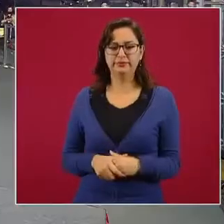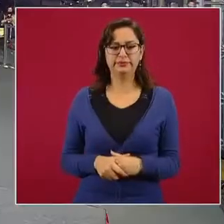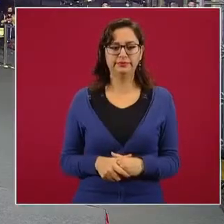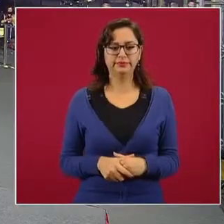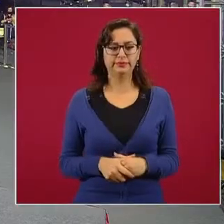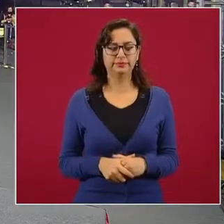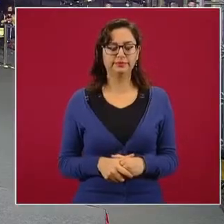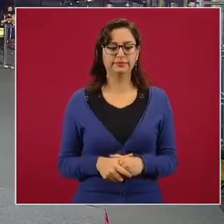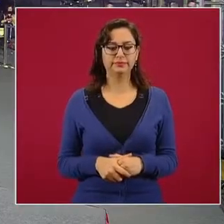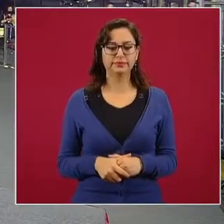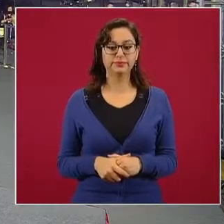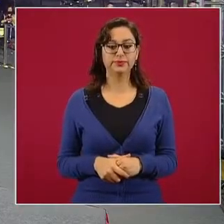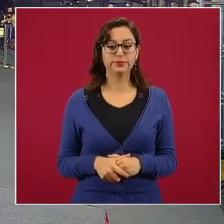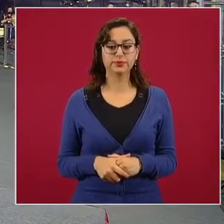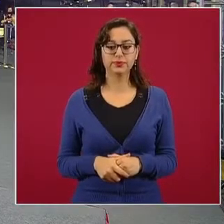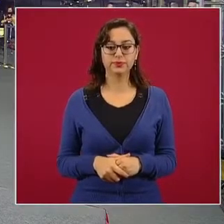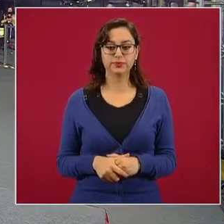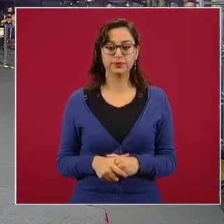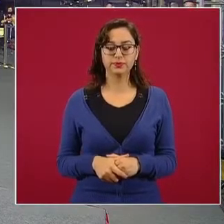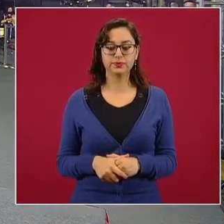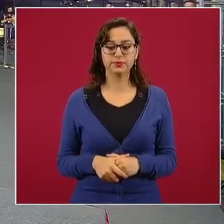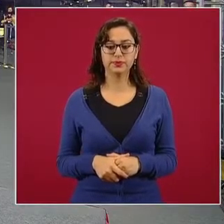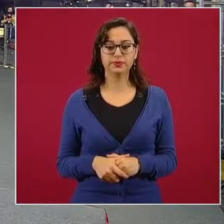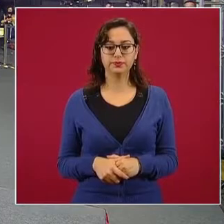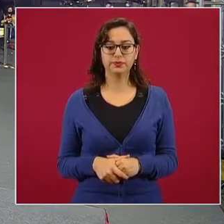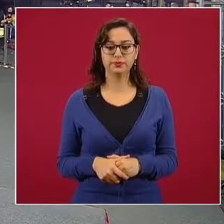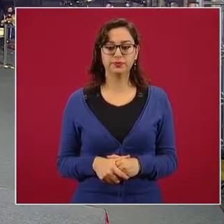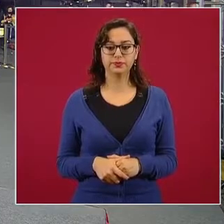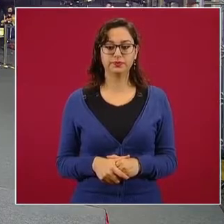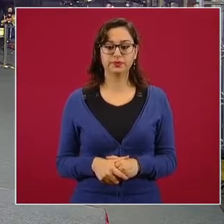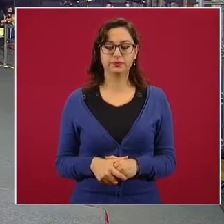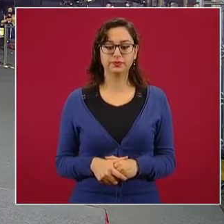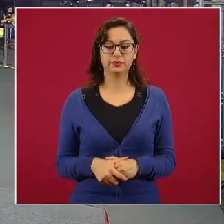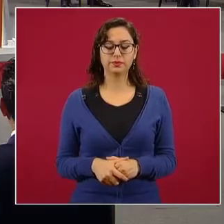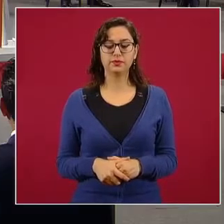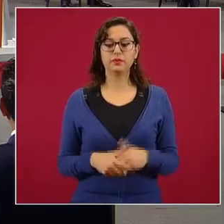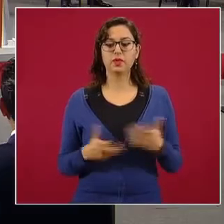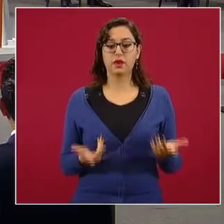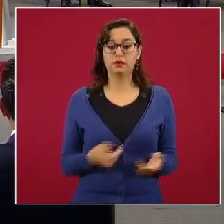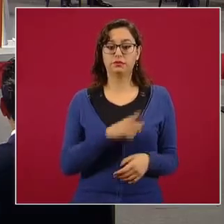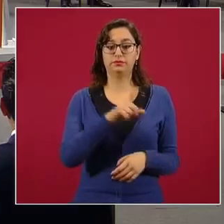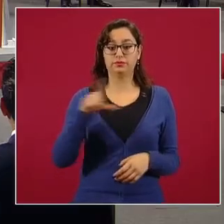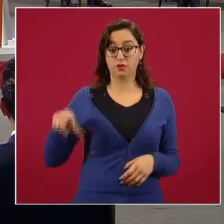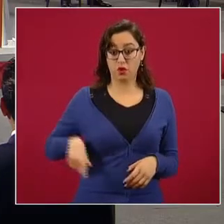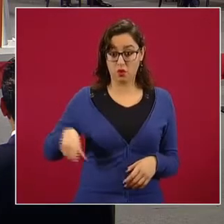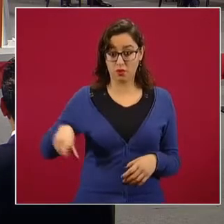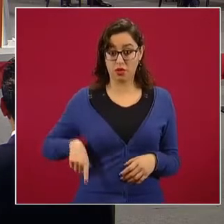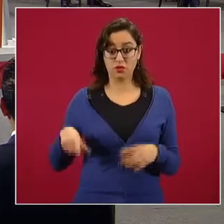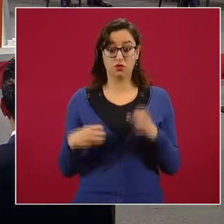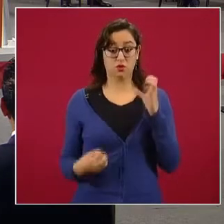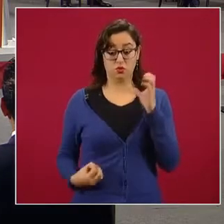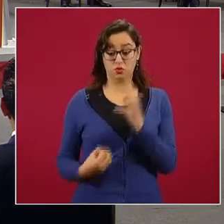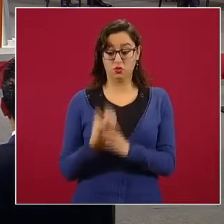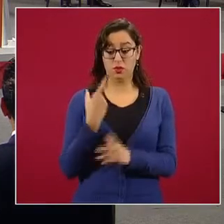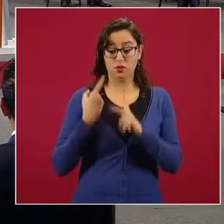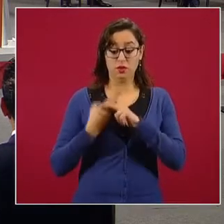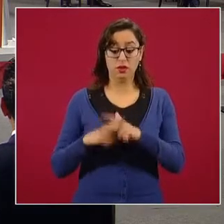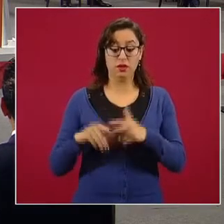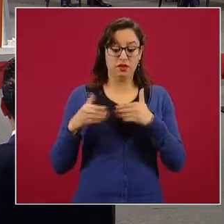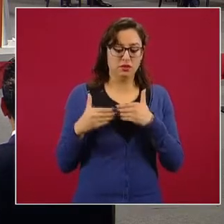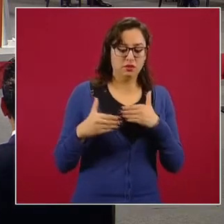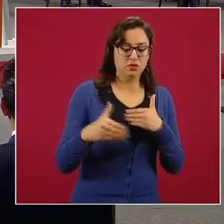Adelante. A partir del primer día de esta administración, hemos realizado